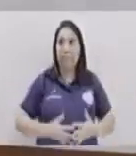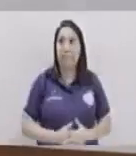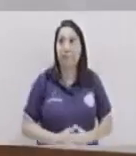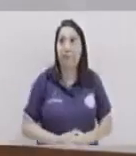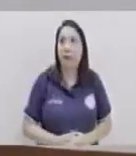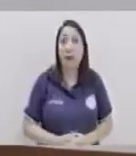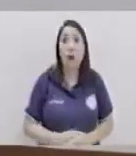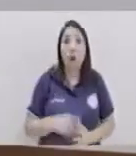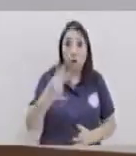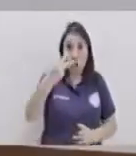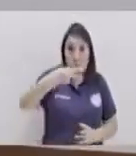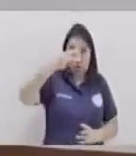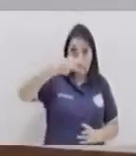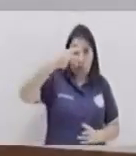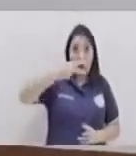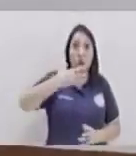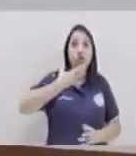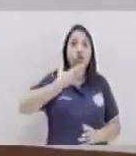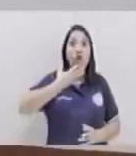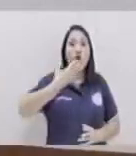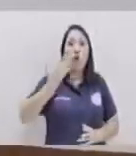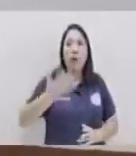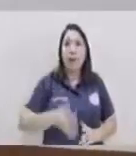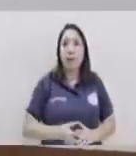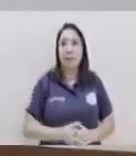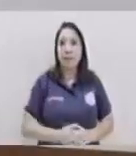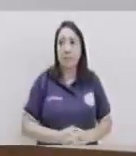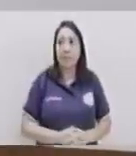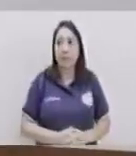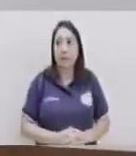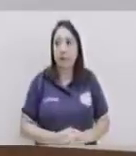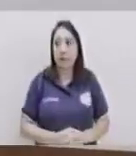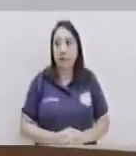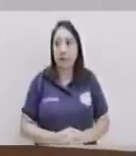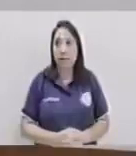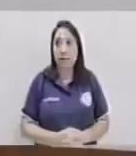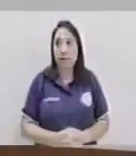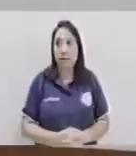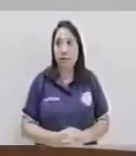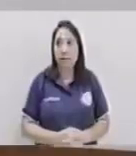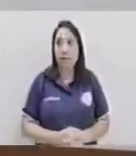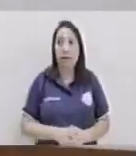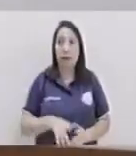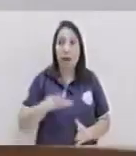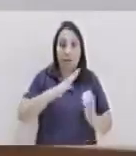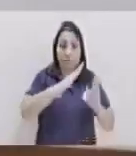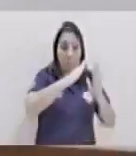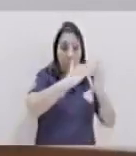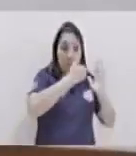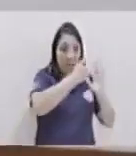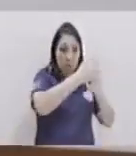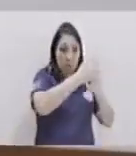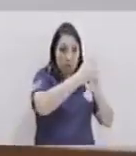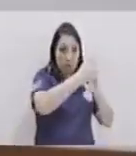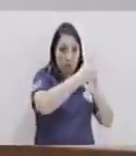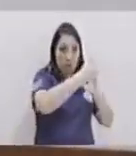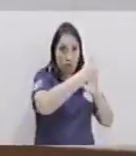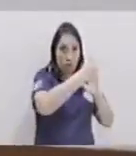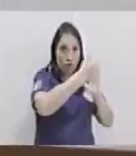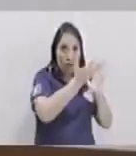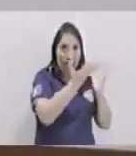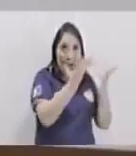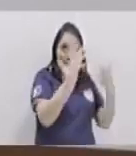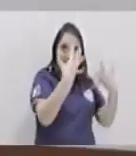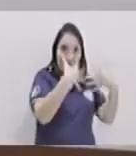colores, los dos colores que usamos, Ujú. y vamos a darle esa unificación, ¿verdad? Para que